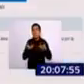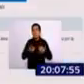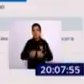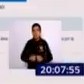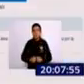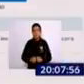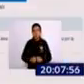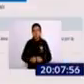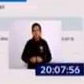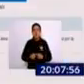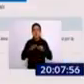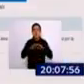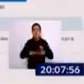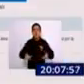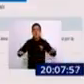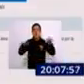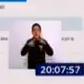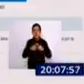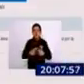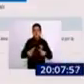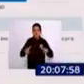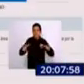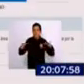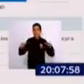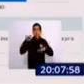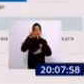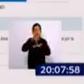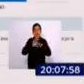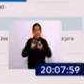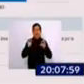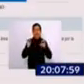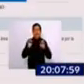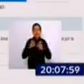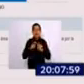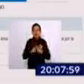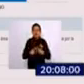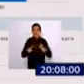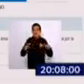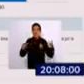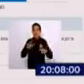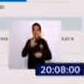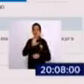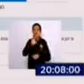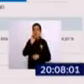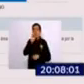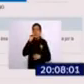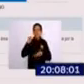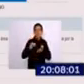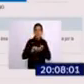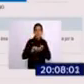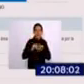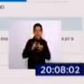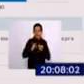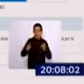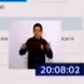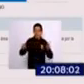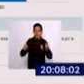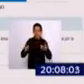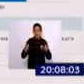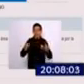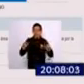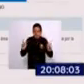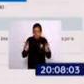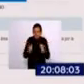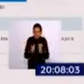acuerdo en incrementar la zona intangible en al menos 50.000 hectáreas y reducir el área